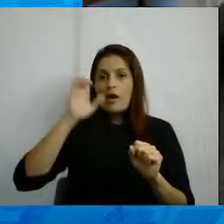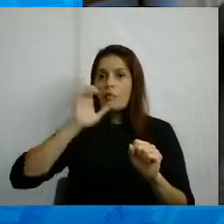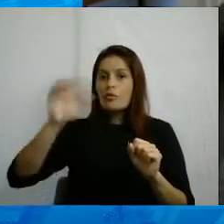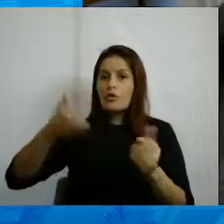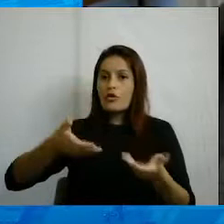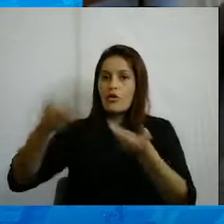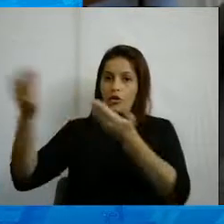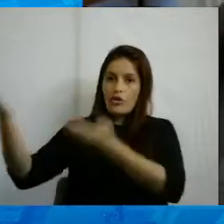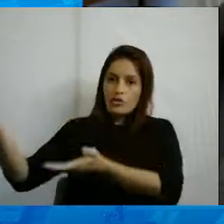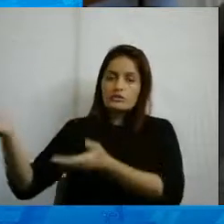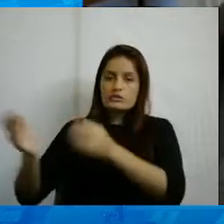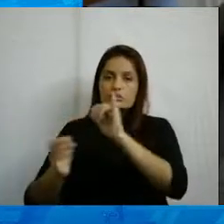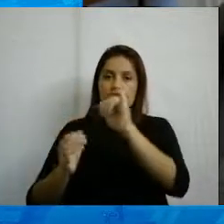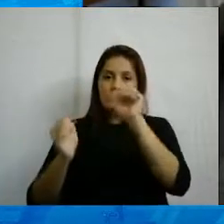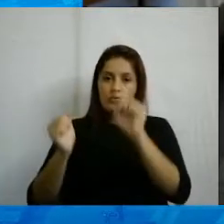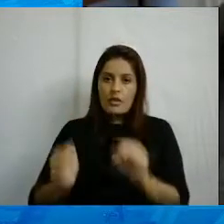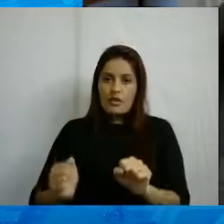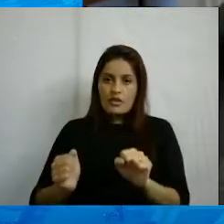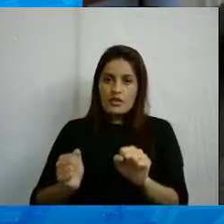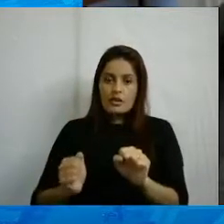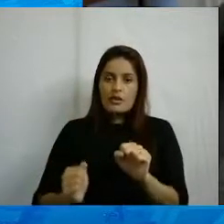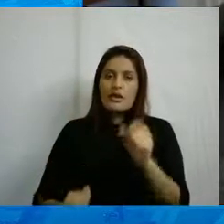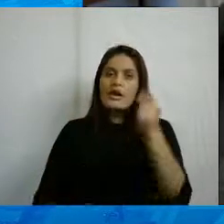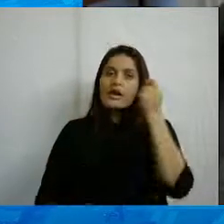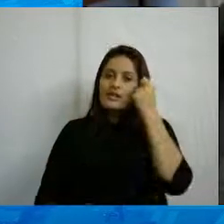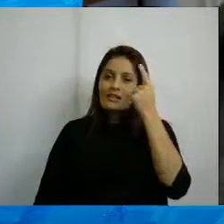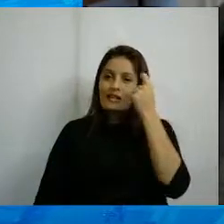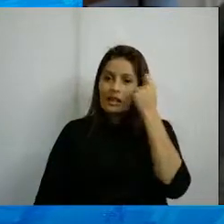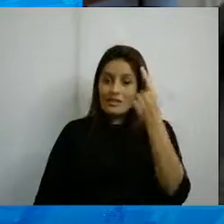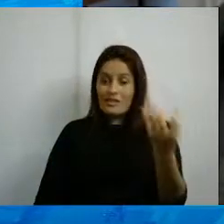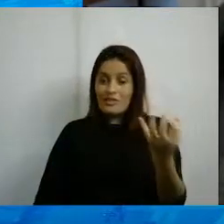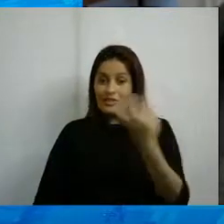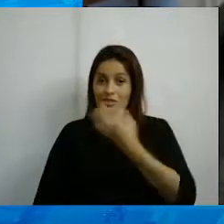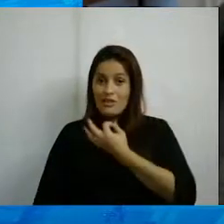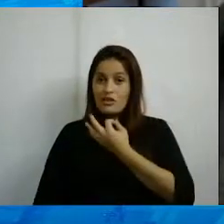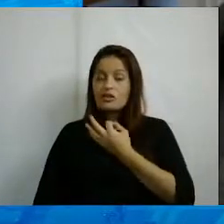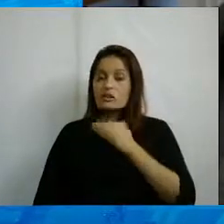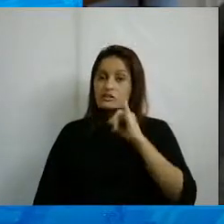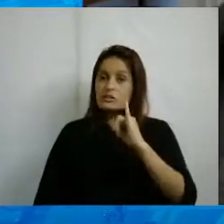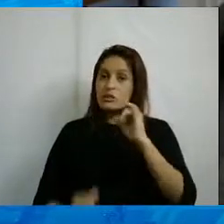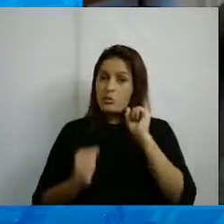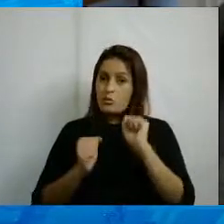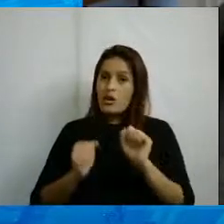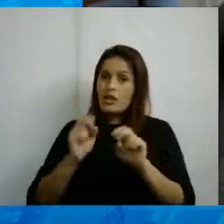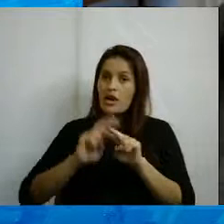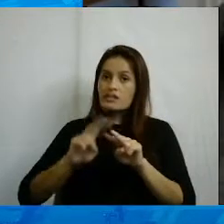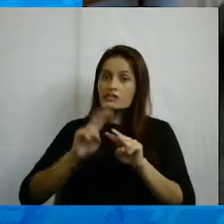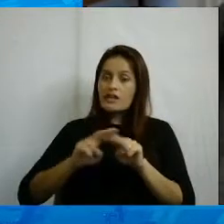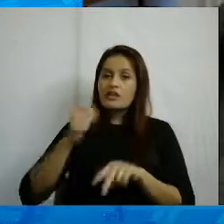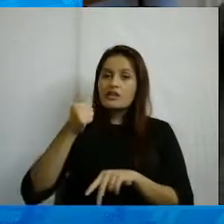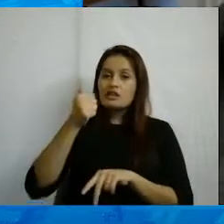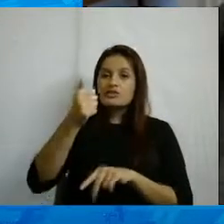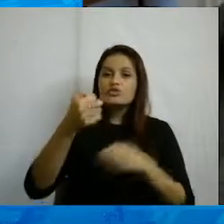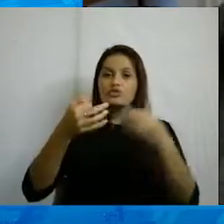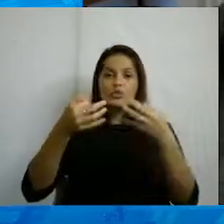Entonces, se entiende la propuesta, es algo que se podría analizar con la Dirección de Seguridad